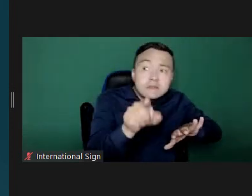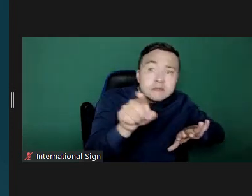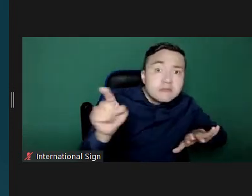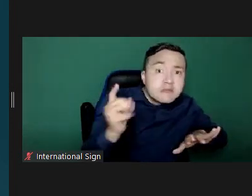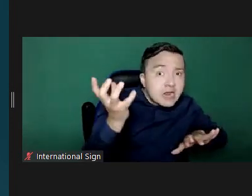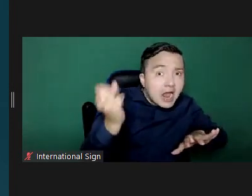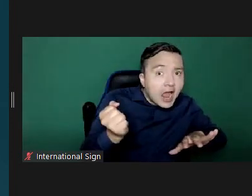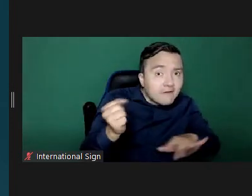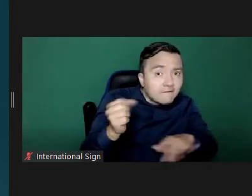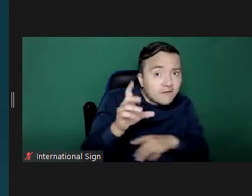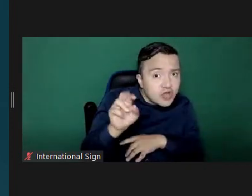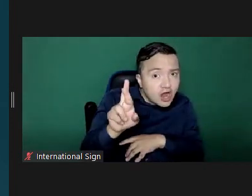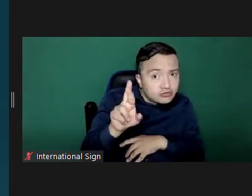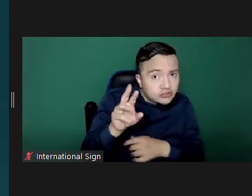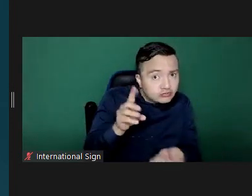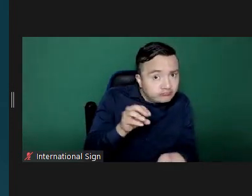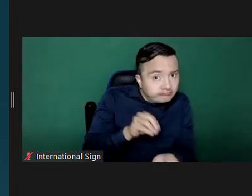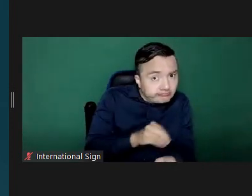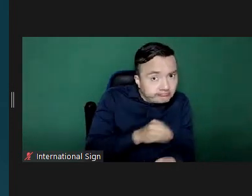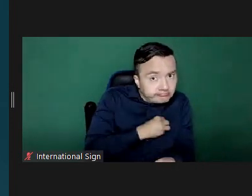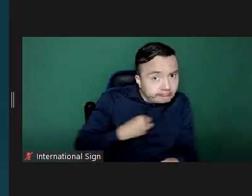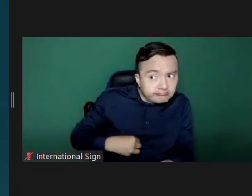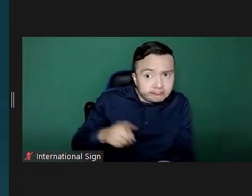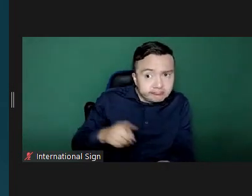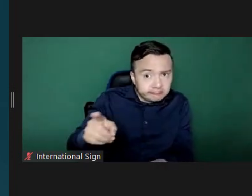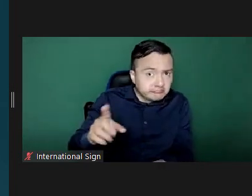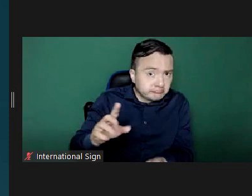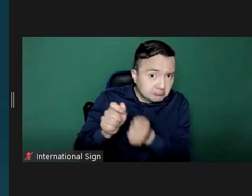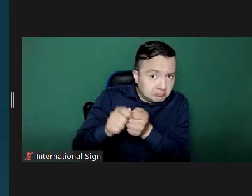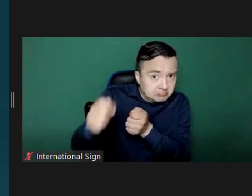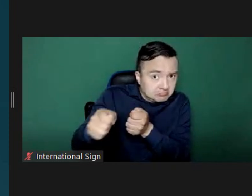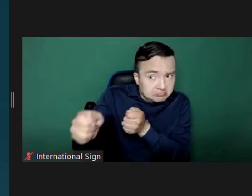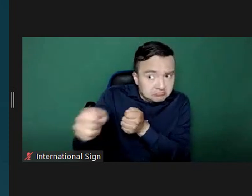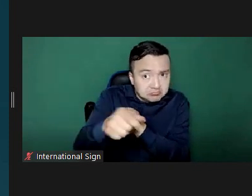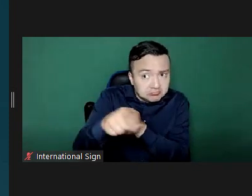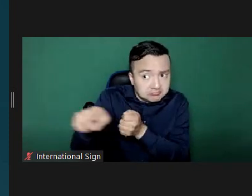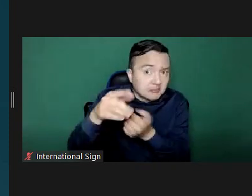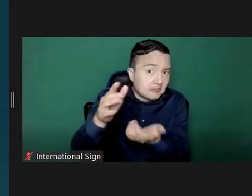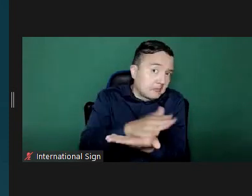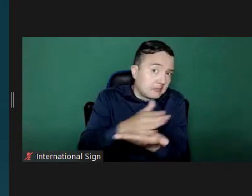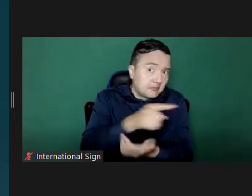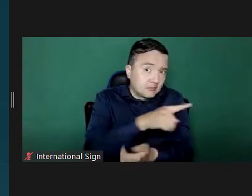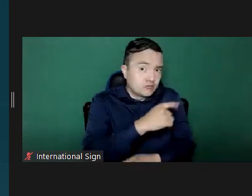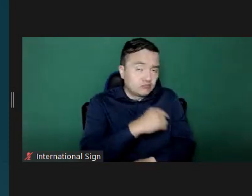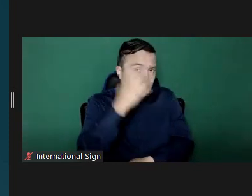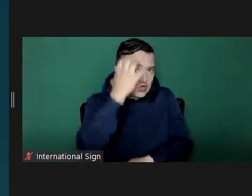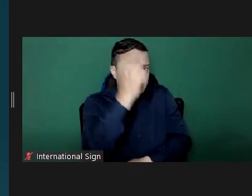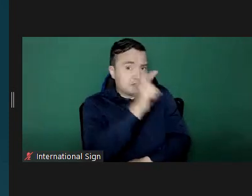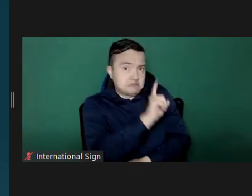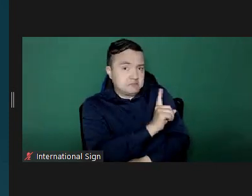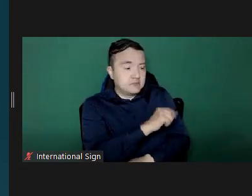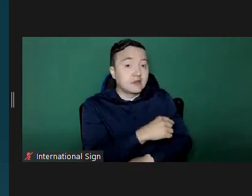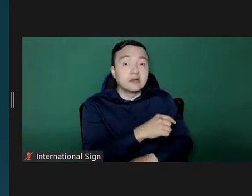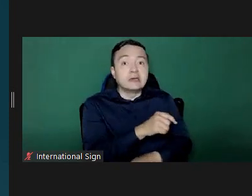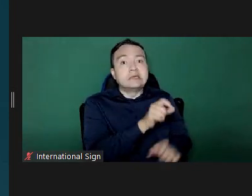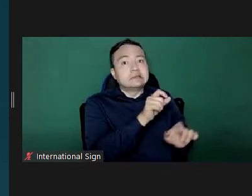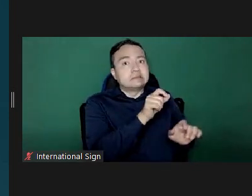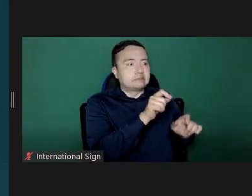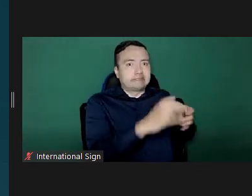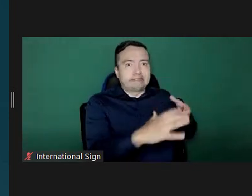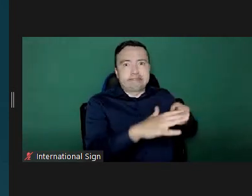y así los pacientes, los clientes que normalmente hubieran ido a las instituciones